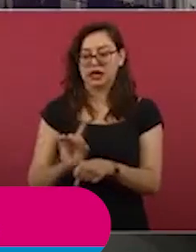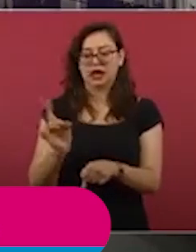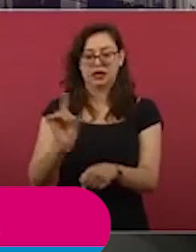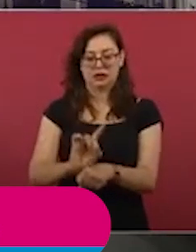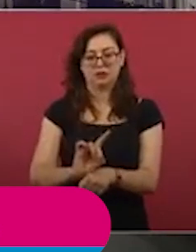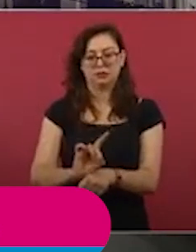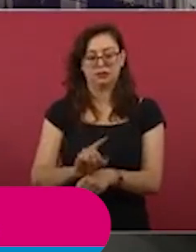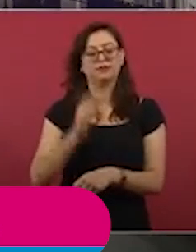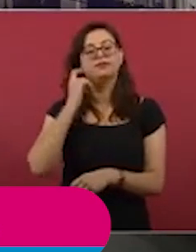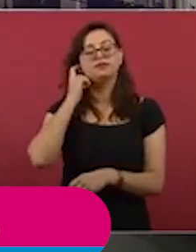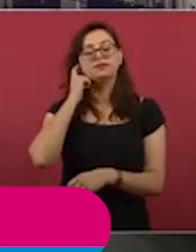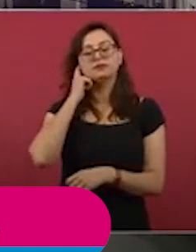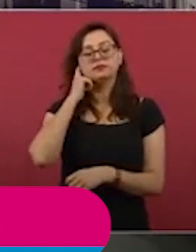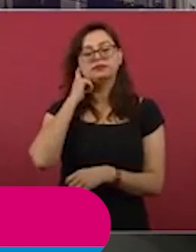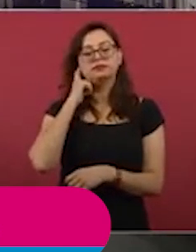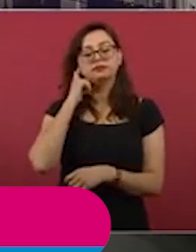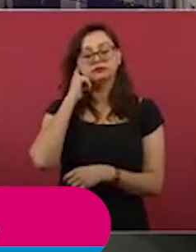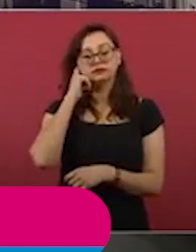miles más diarios,